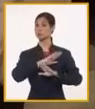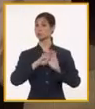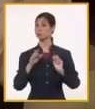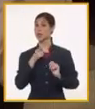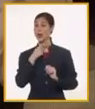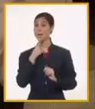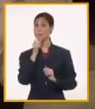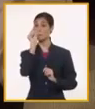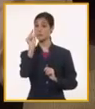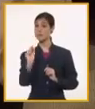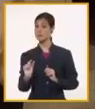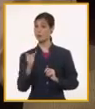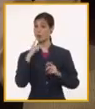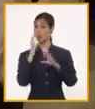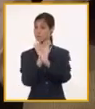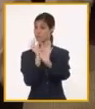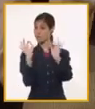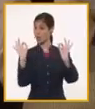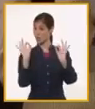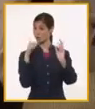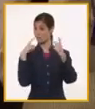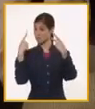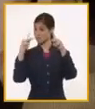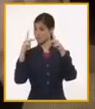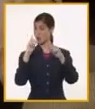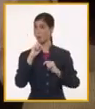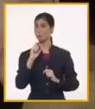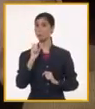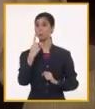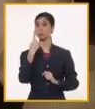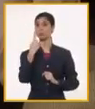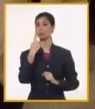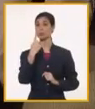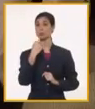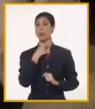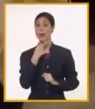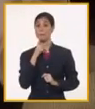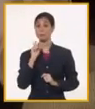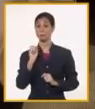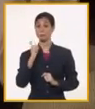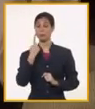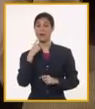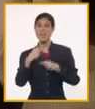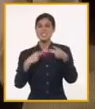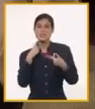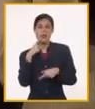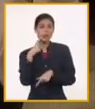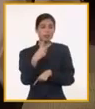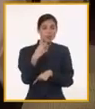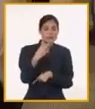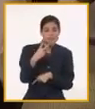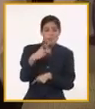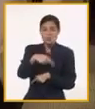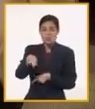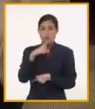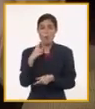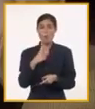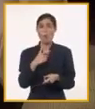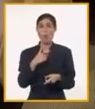un ingeniero ¿Por 23 centrales? que atendía todos los centrales.